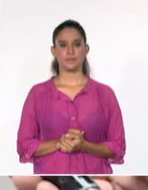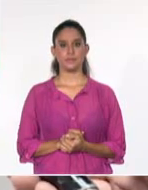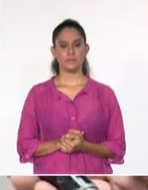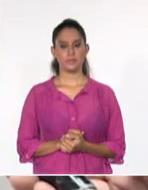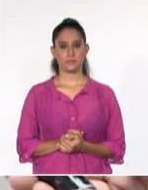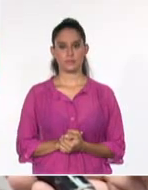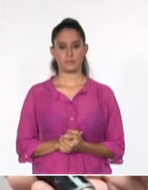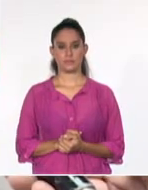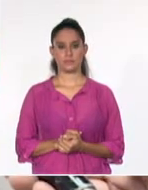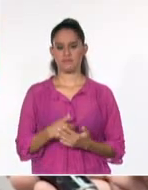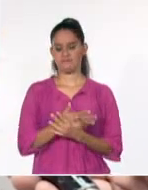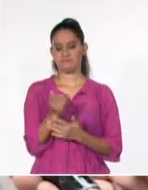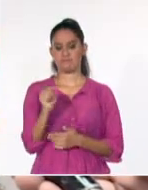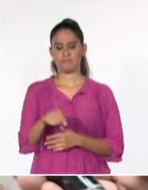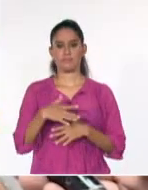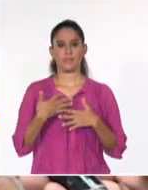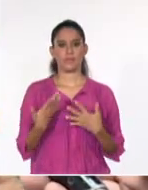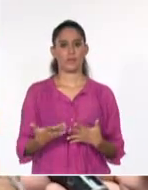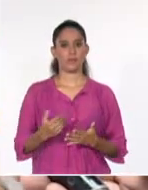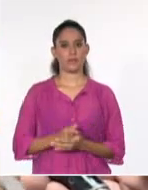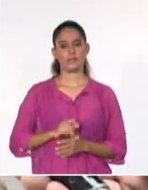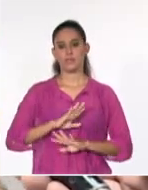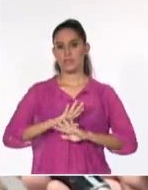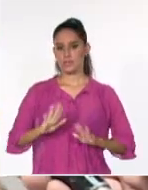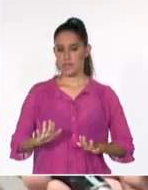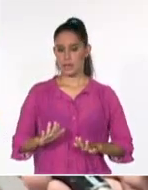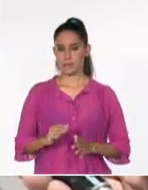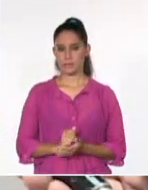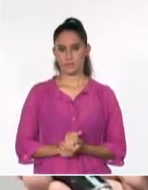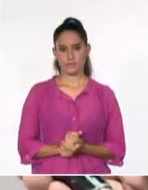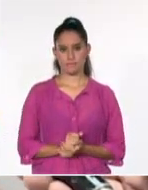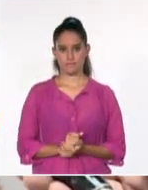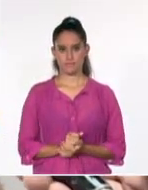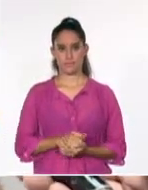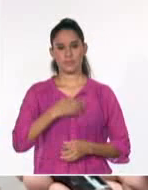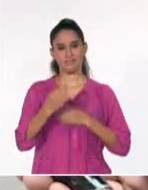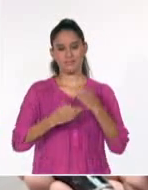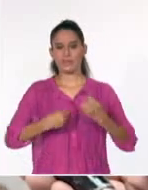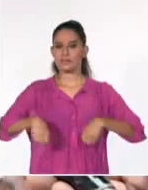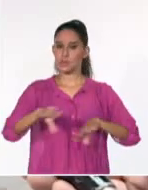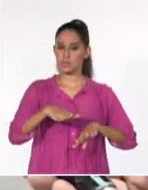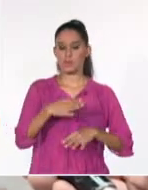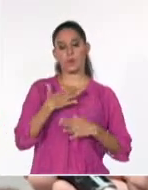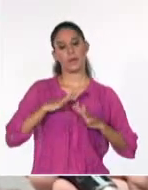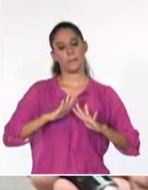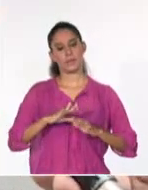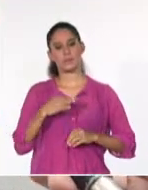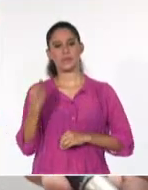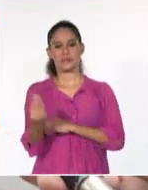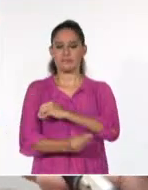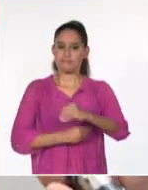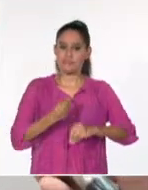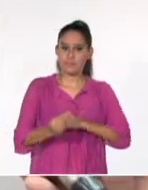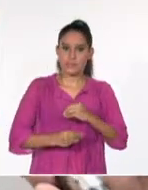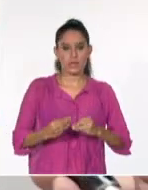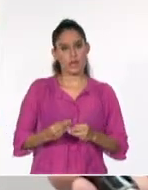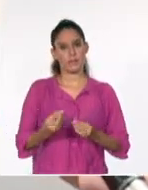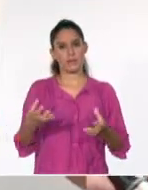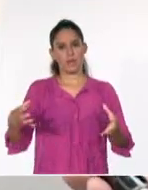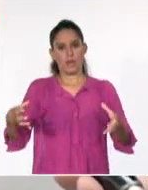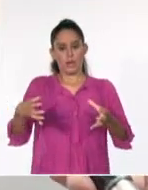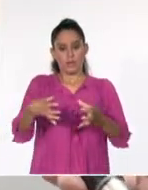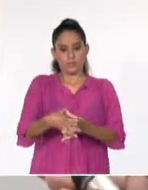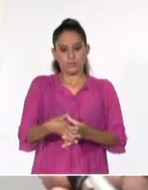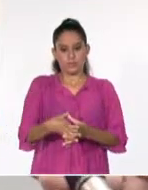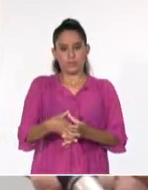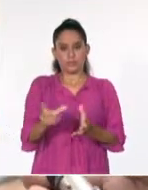Para el día de hoy ya estamos estimando que la situación cambie. Tenemos un nivel de unidades generadoras que se van a